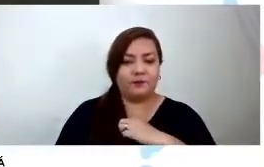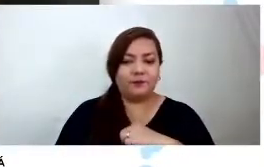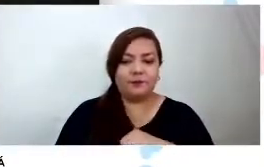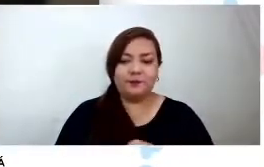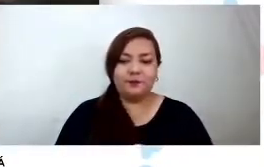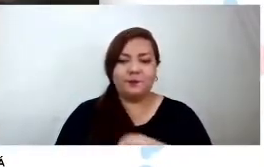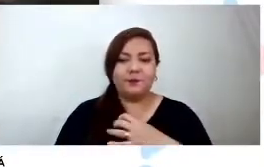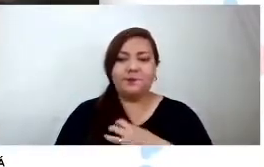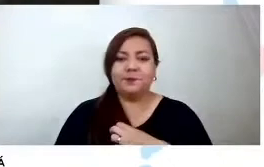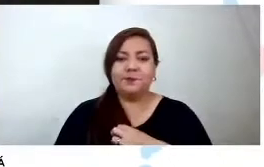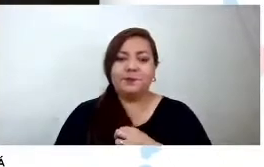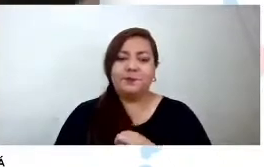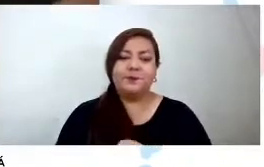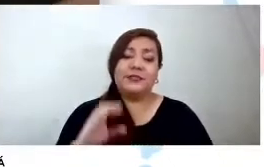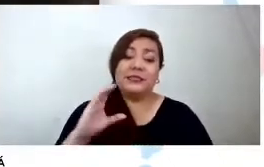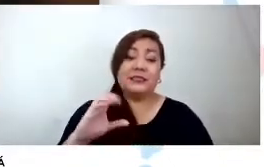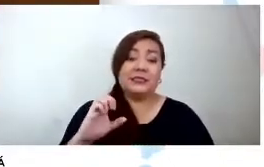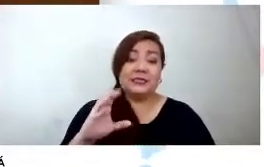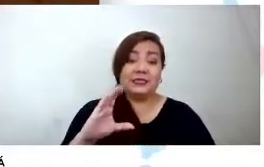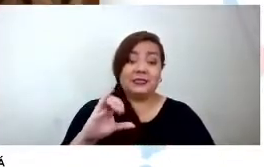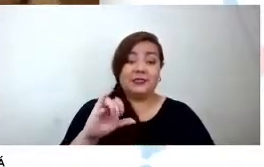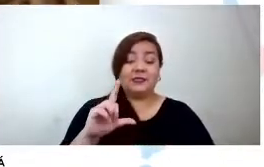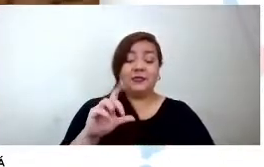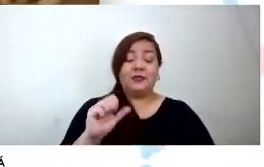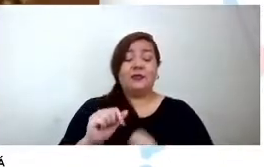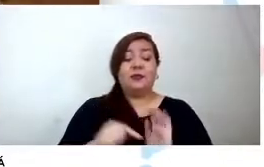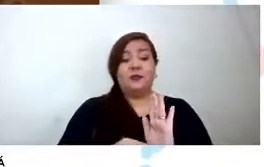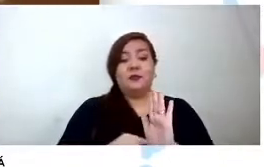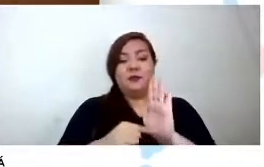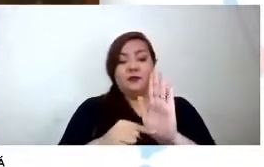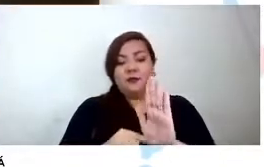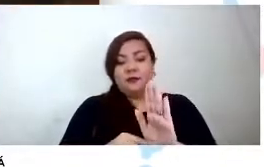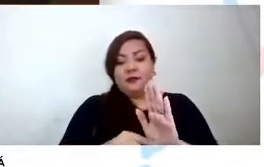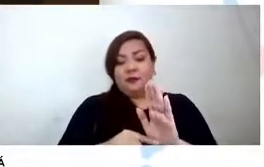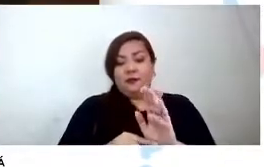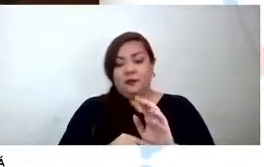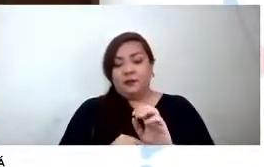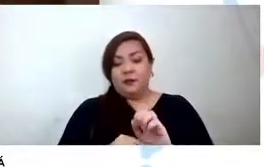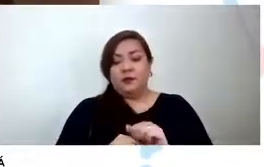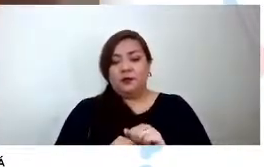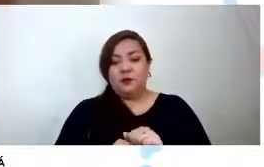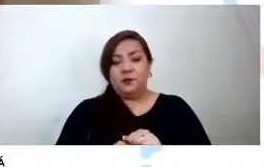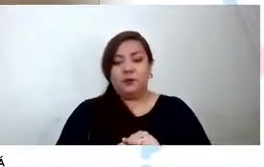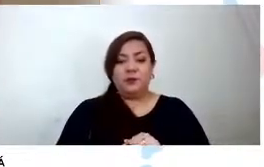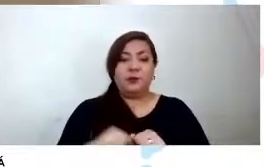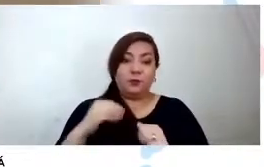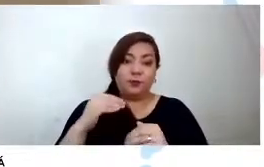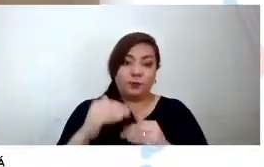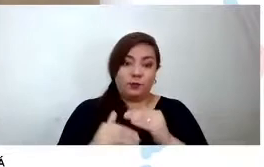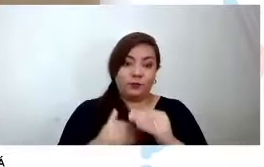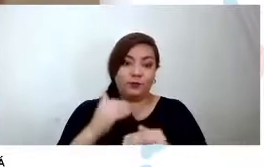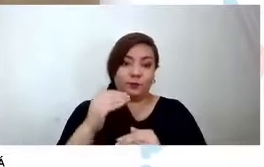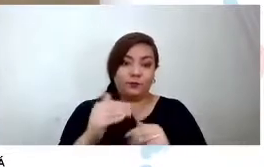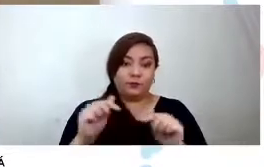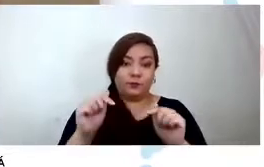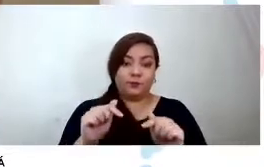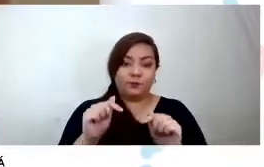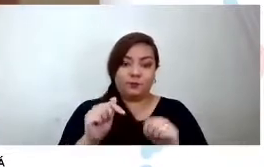Y Cecilia nos va a mostrar lo que significa el proceso aquí de